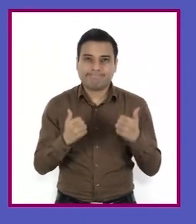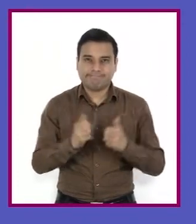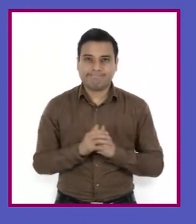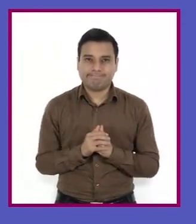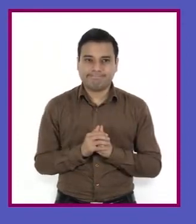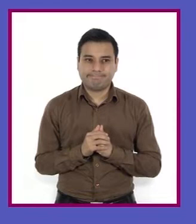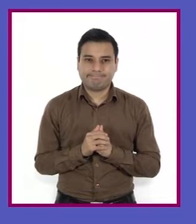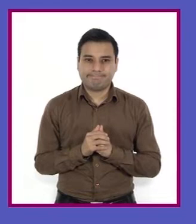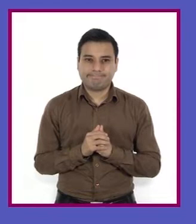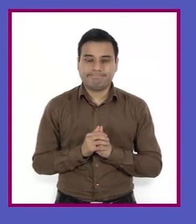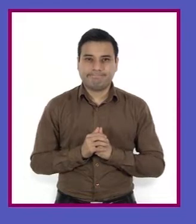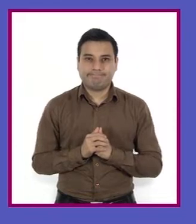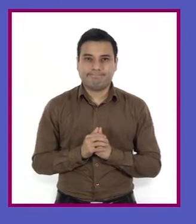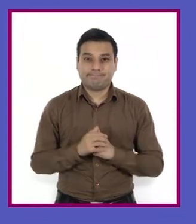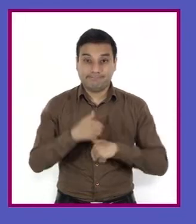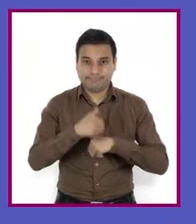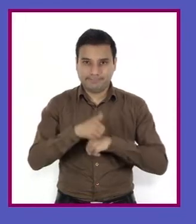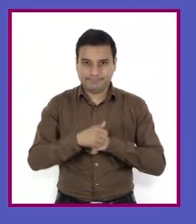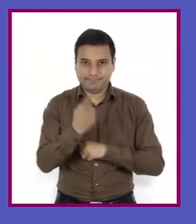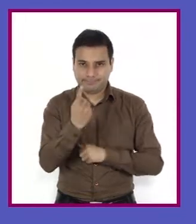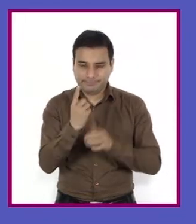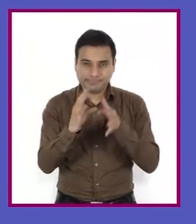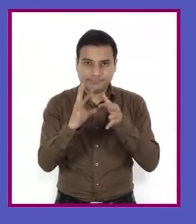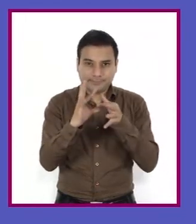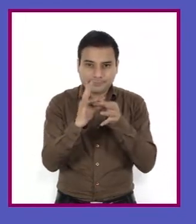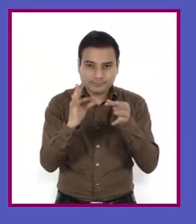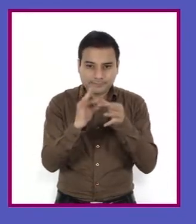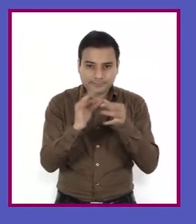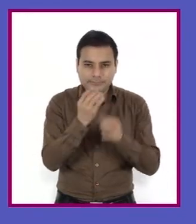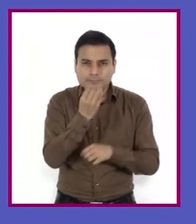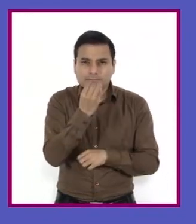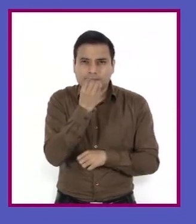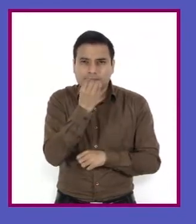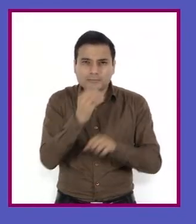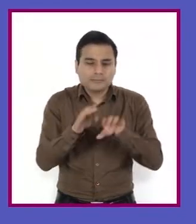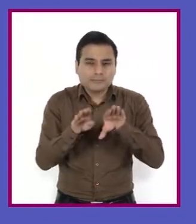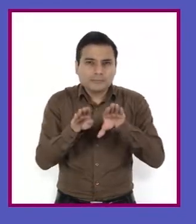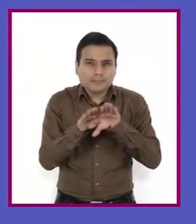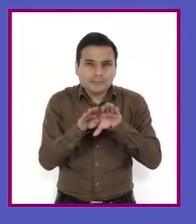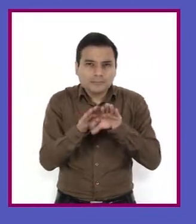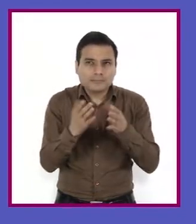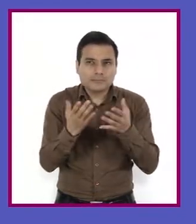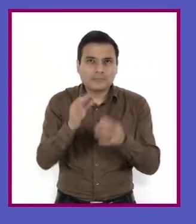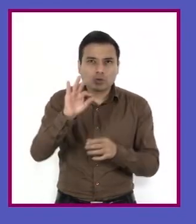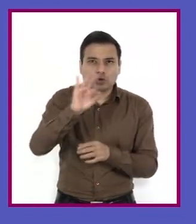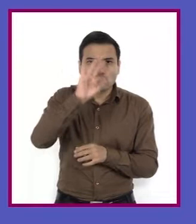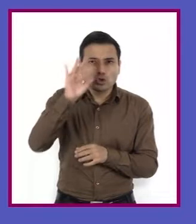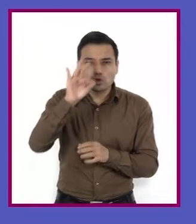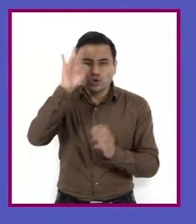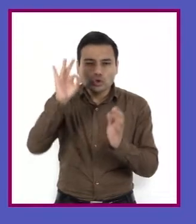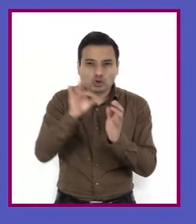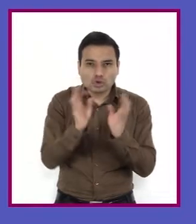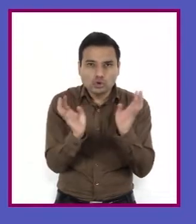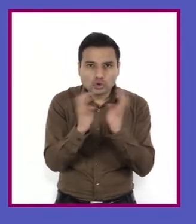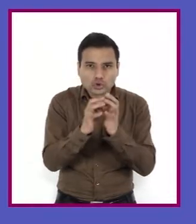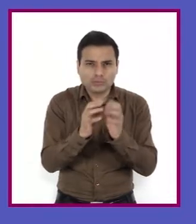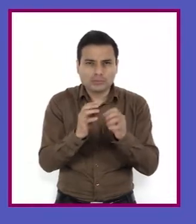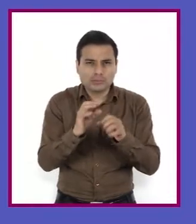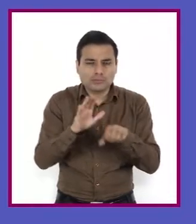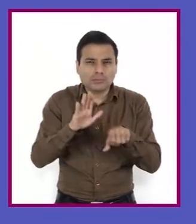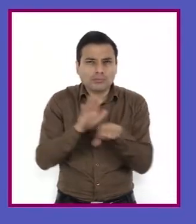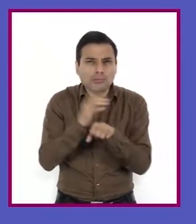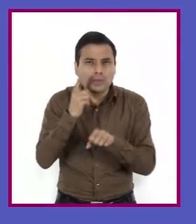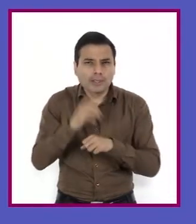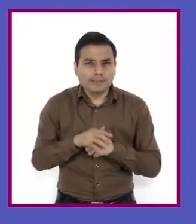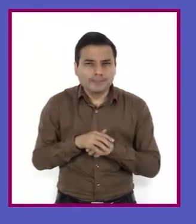1. ¿Cómo crean su alimento? El por qué se alimentan de insectos y animales pequeños que capturan vivos. En el punto